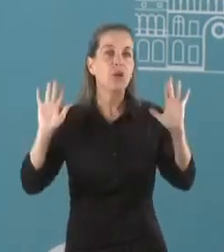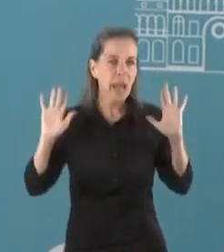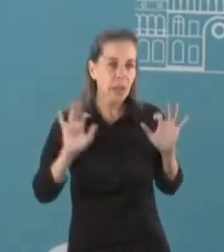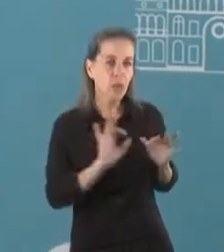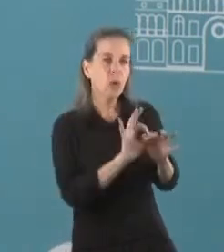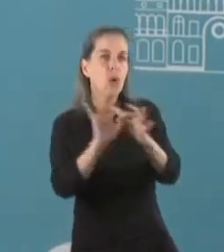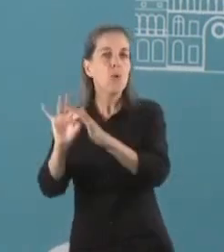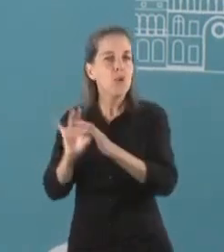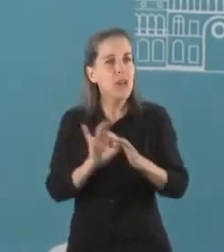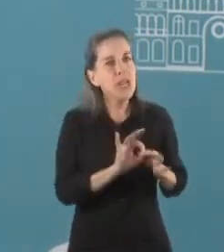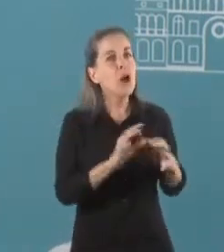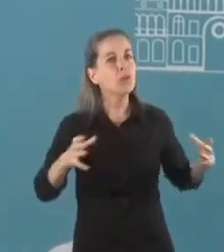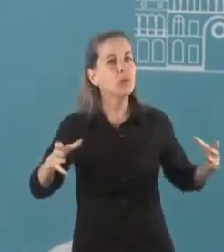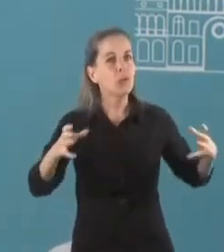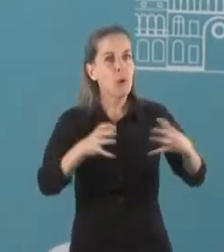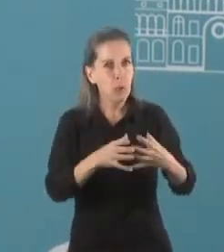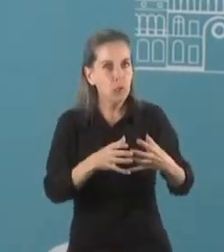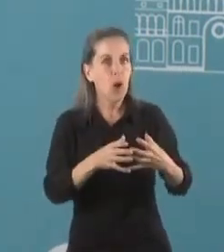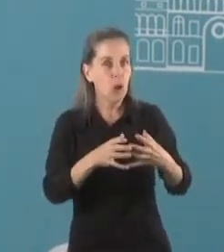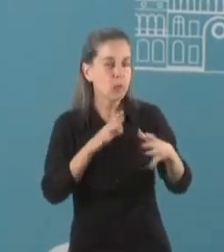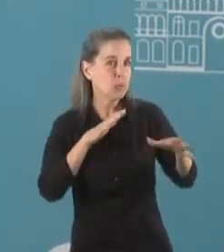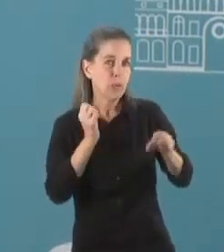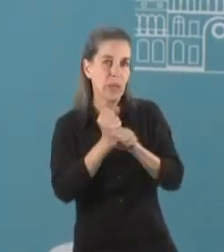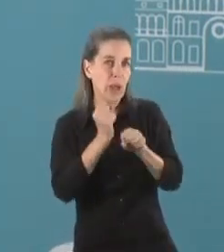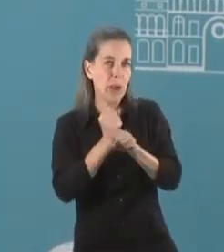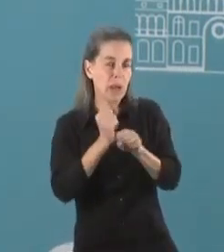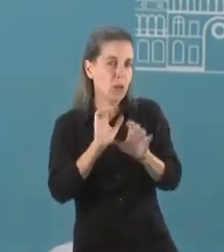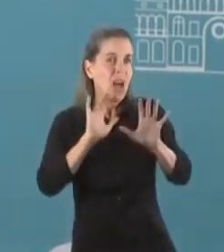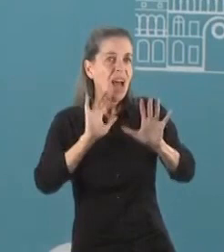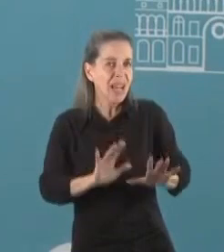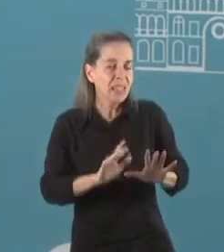y gestionando, que son las dos cosas que están sucediendo en este momento y que nos parece